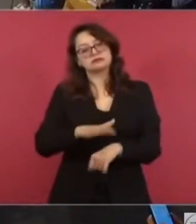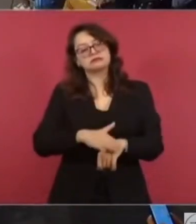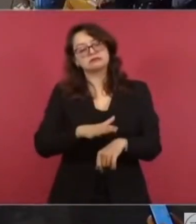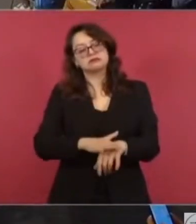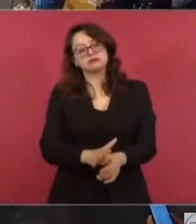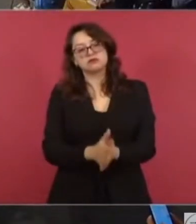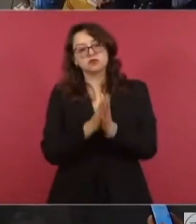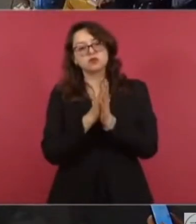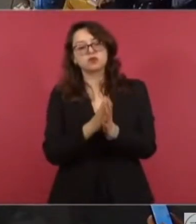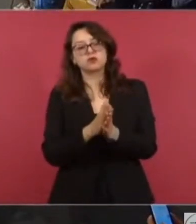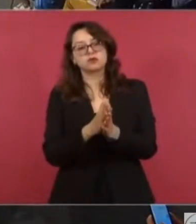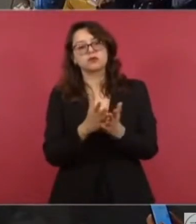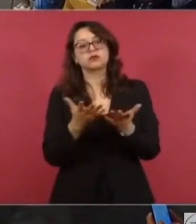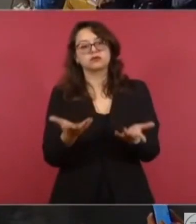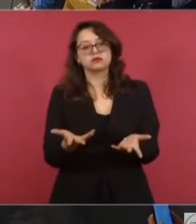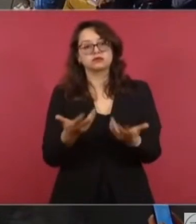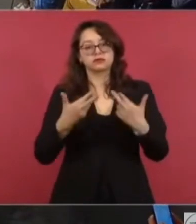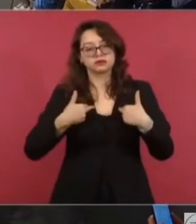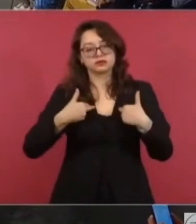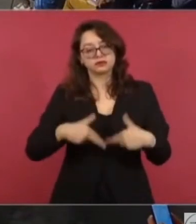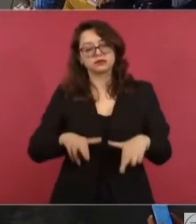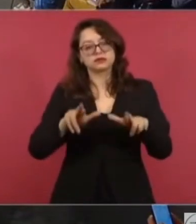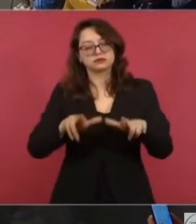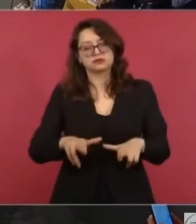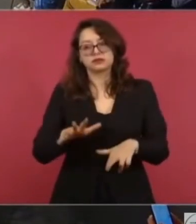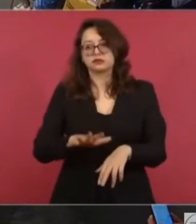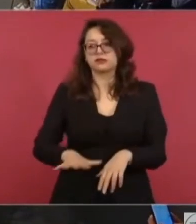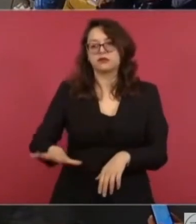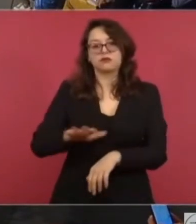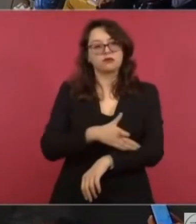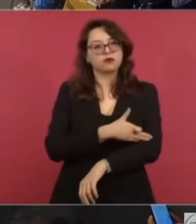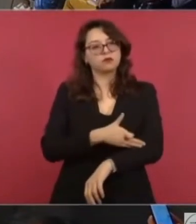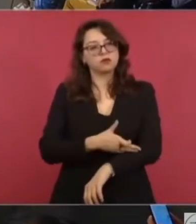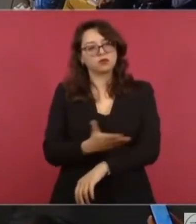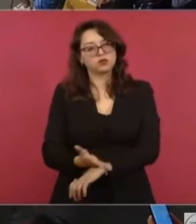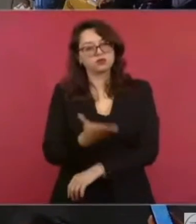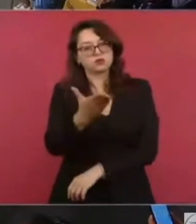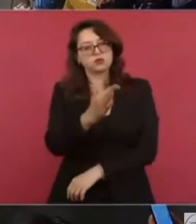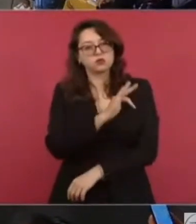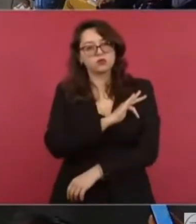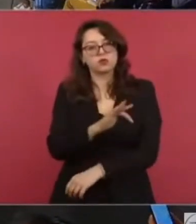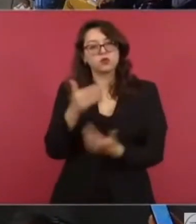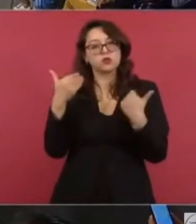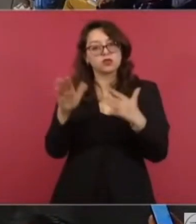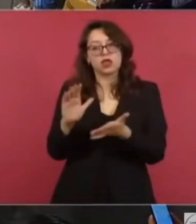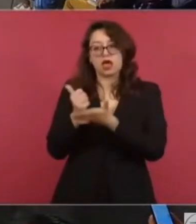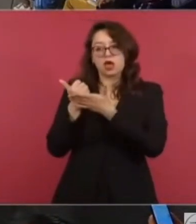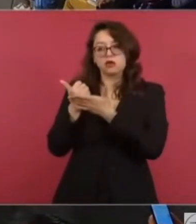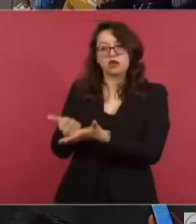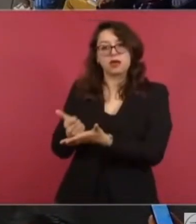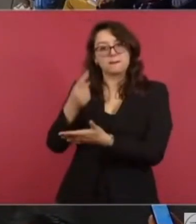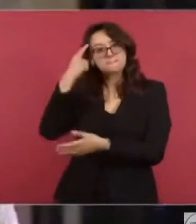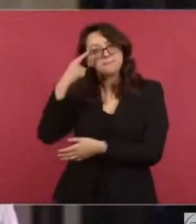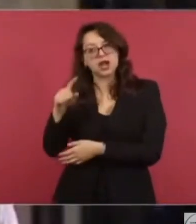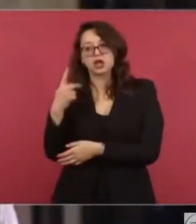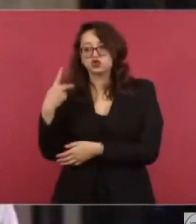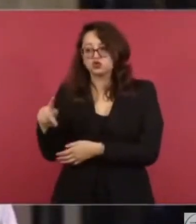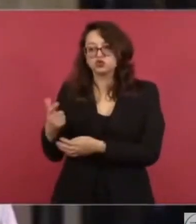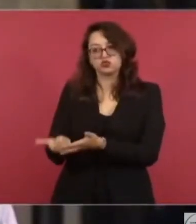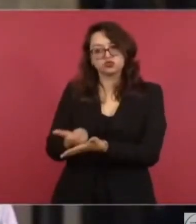la fecha y de sus familias de su valioso apoyo para recuperar dichas prestaciones